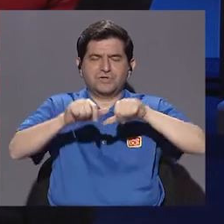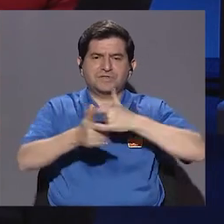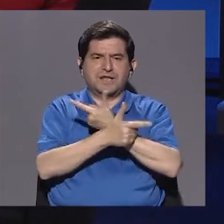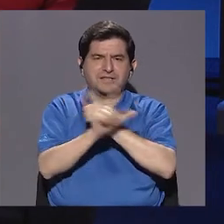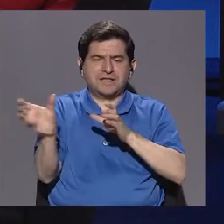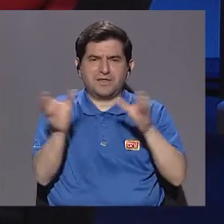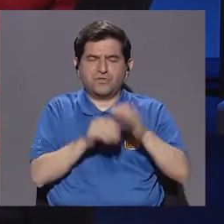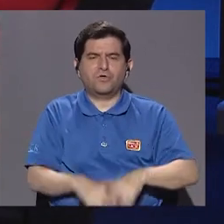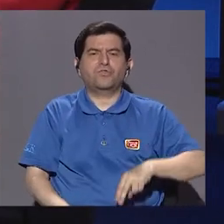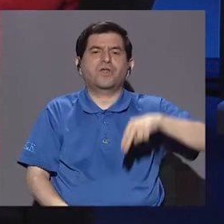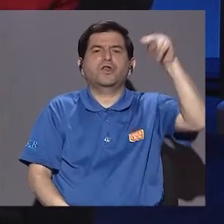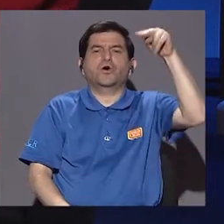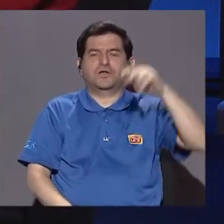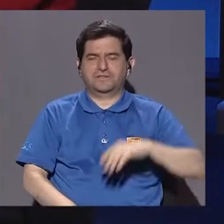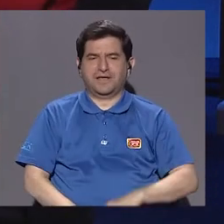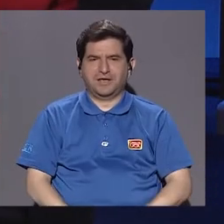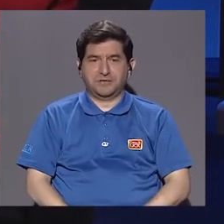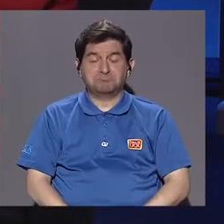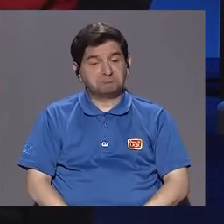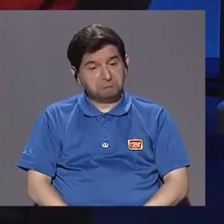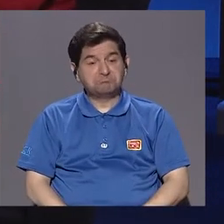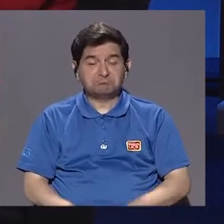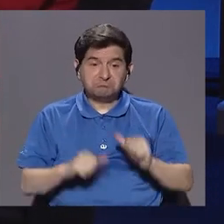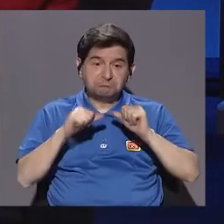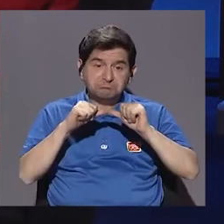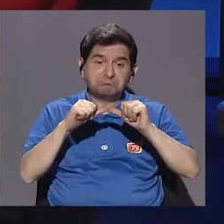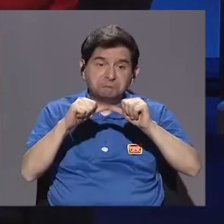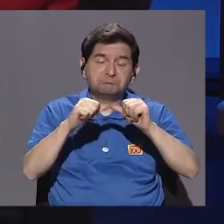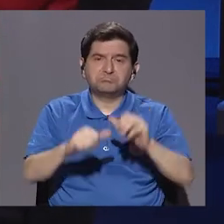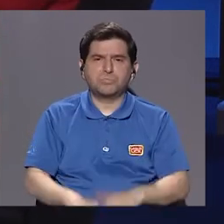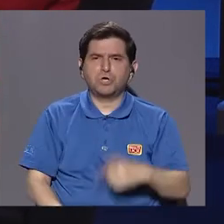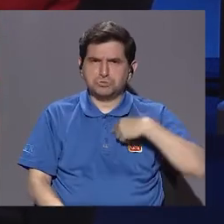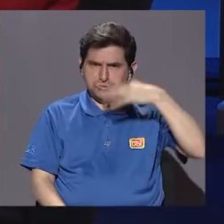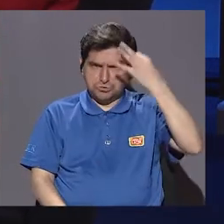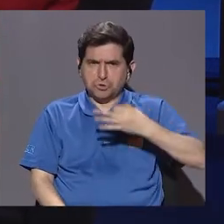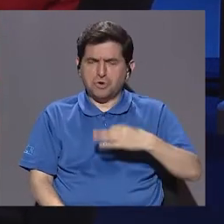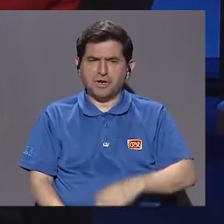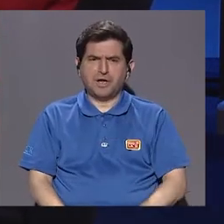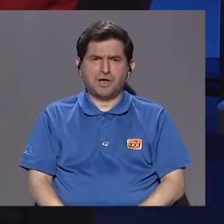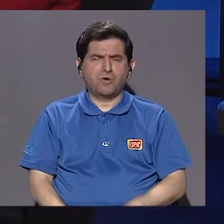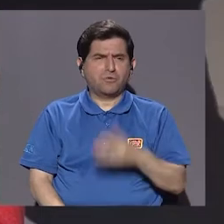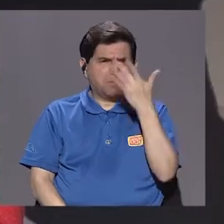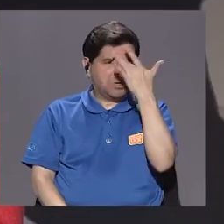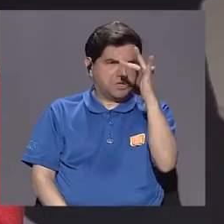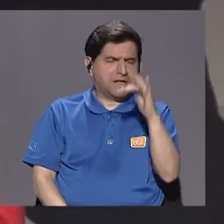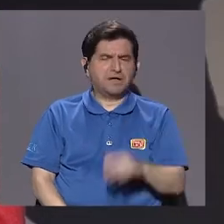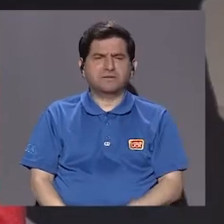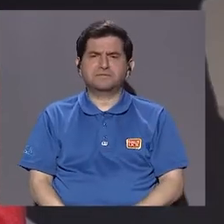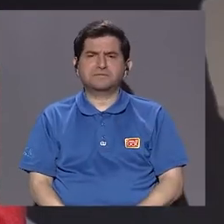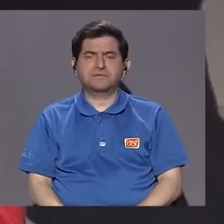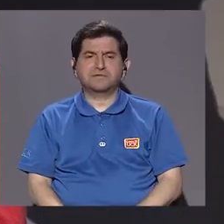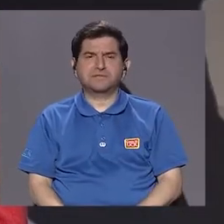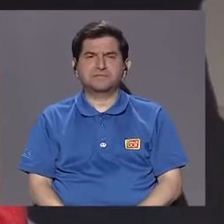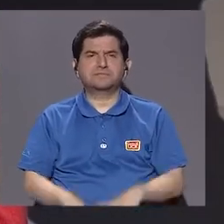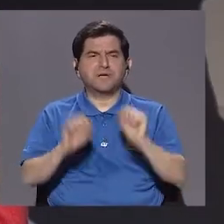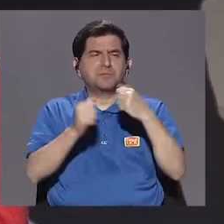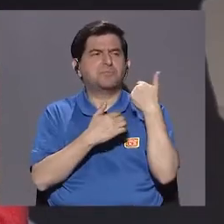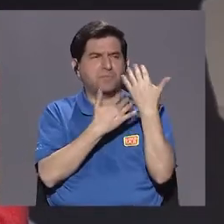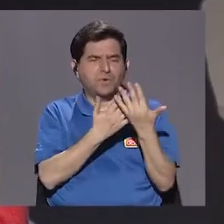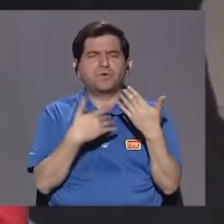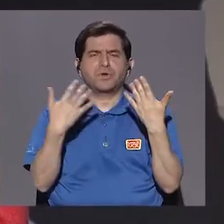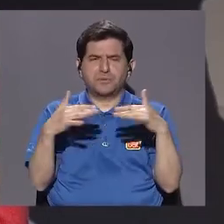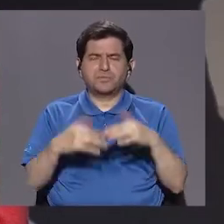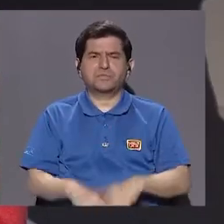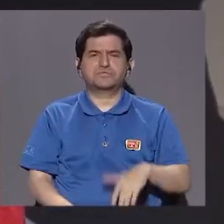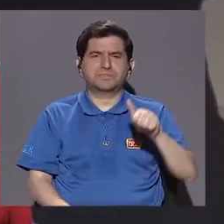del norte en fin va llevando una me parece que con bastante tino inteligencia yo creo que podemos esperar mucho de